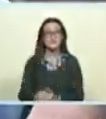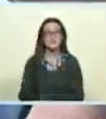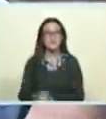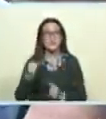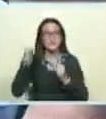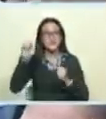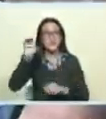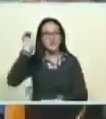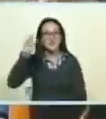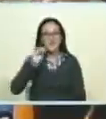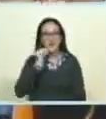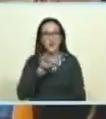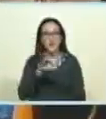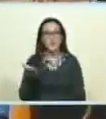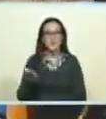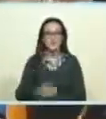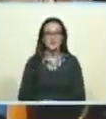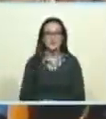la patria joven!